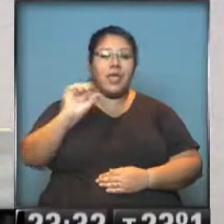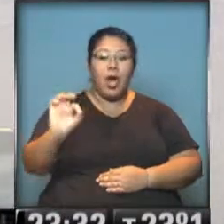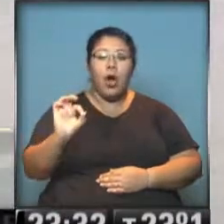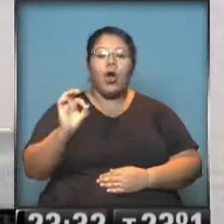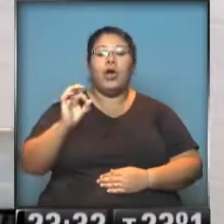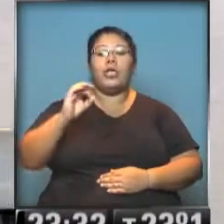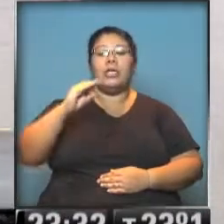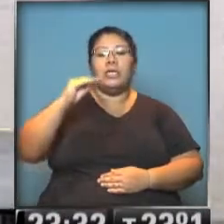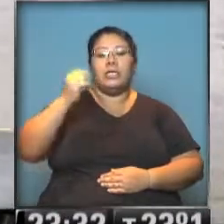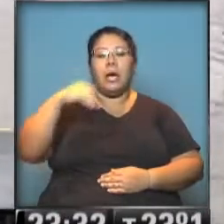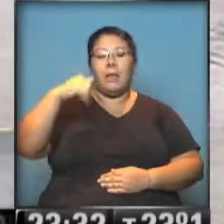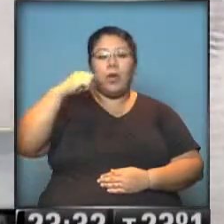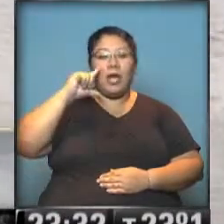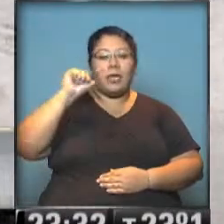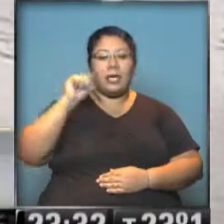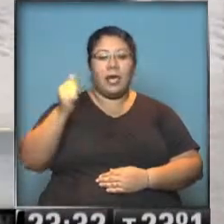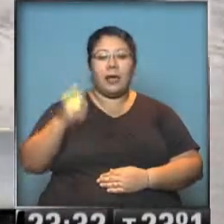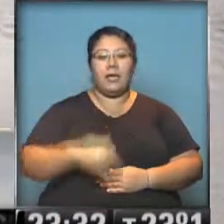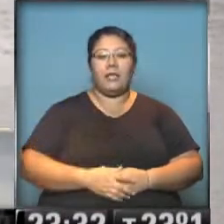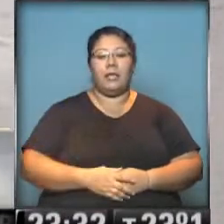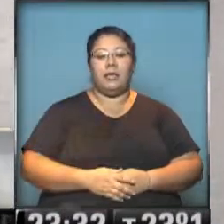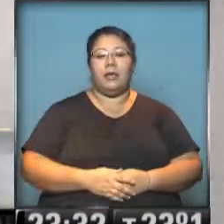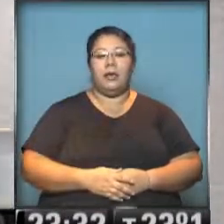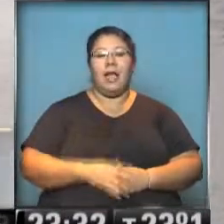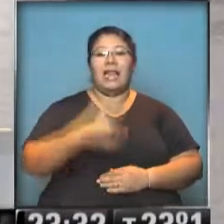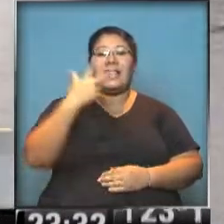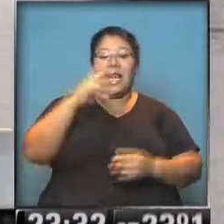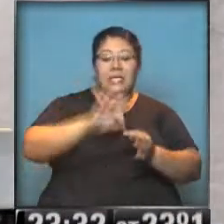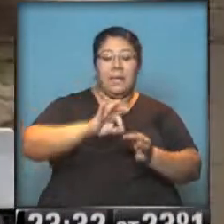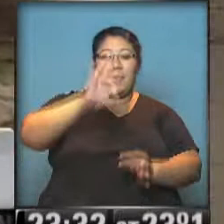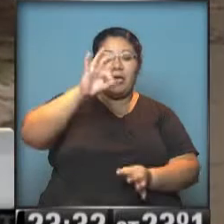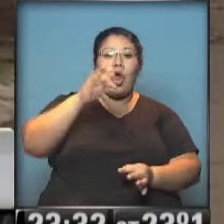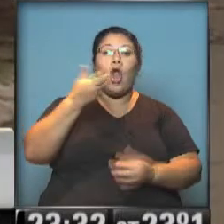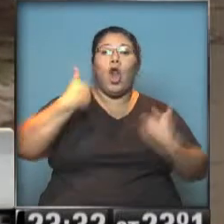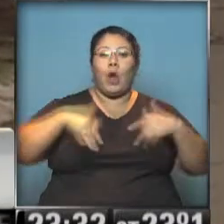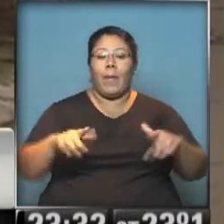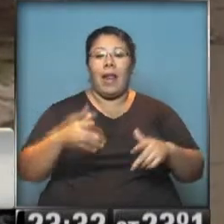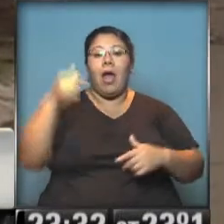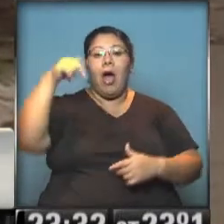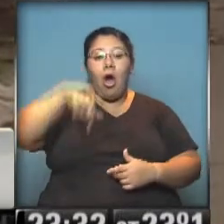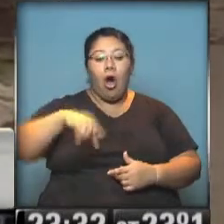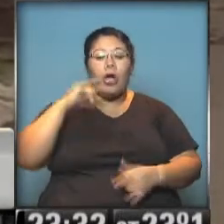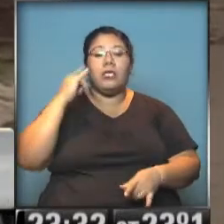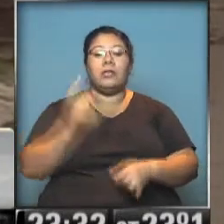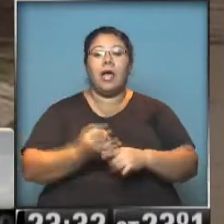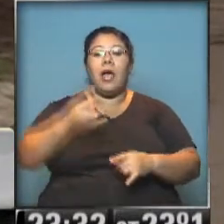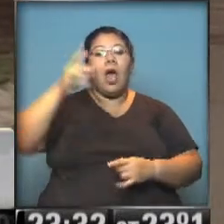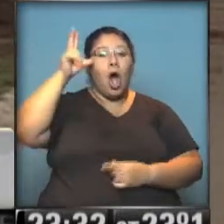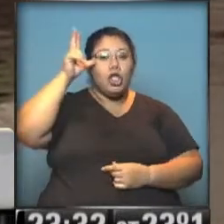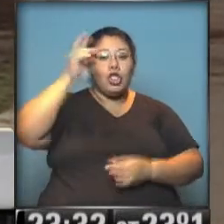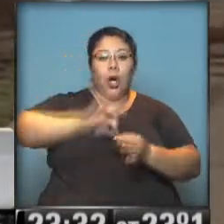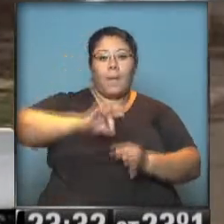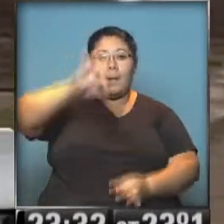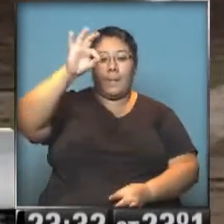Su cauce normal es de 3 metros y hoy ronda los 8 metros 20. Por eso se construyen terraplenes y